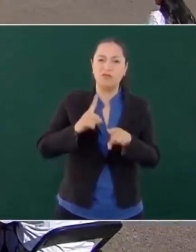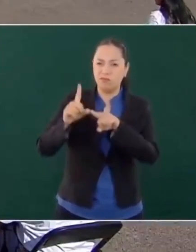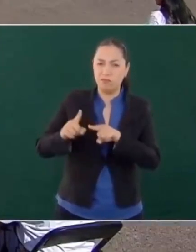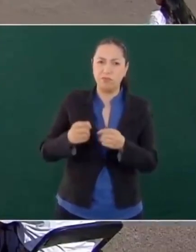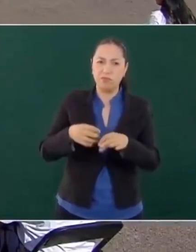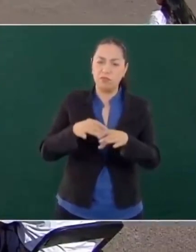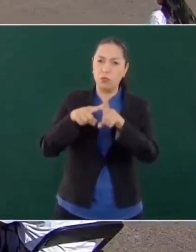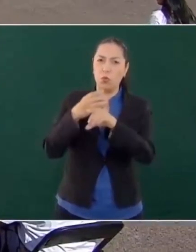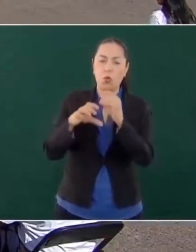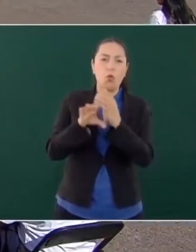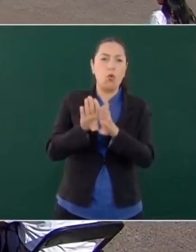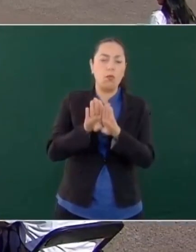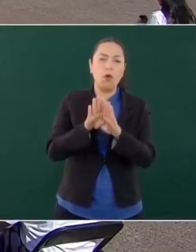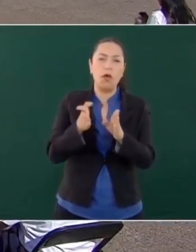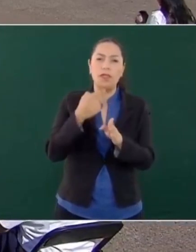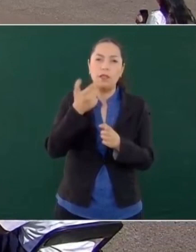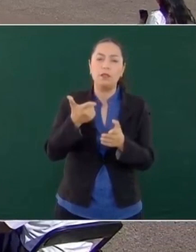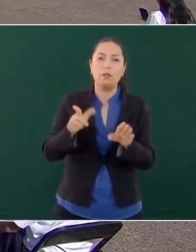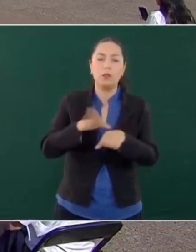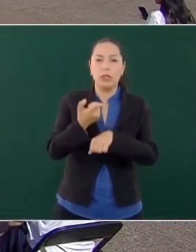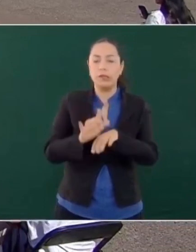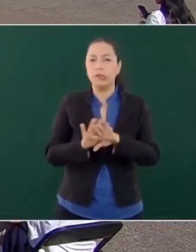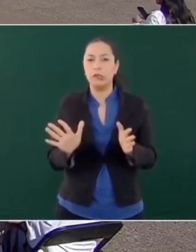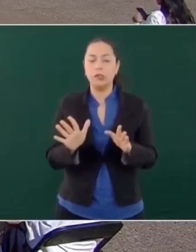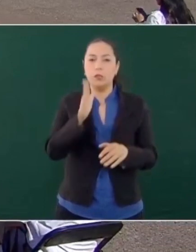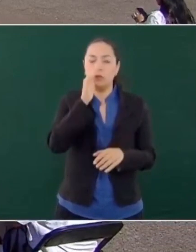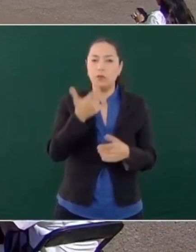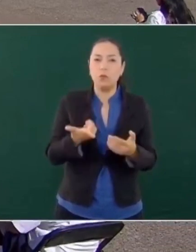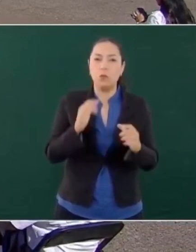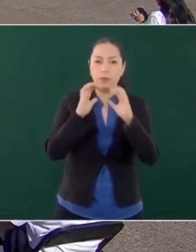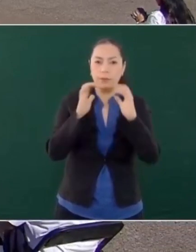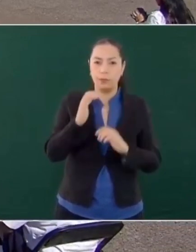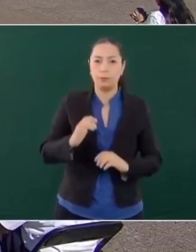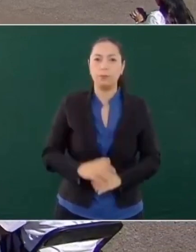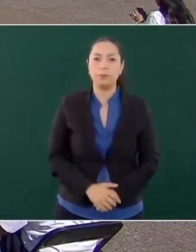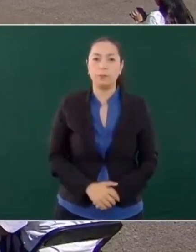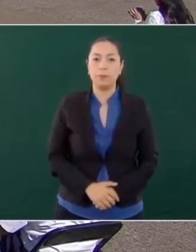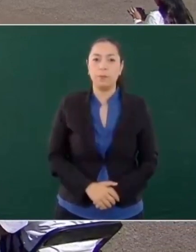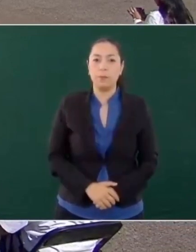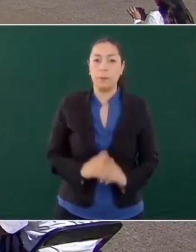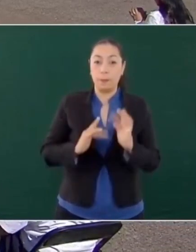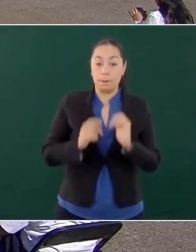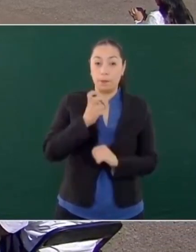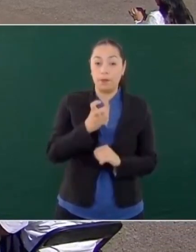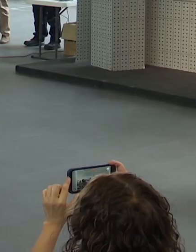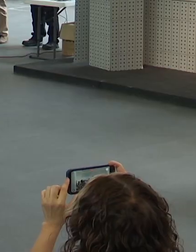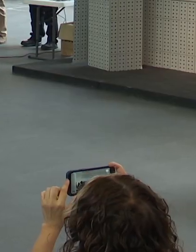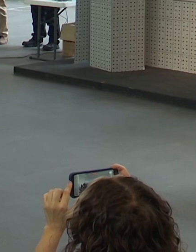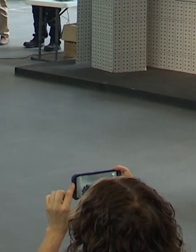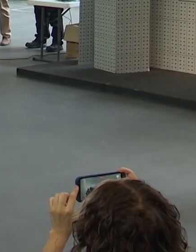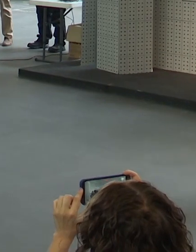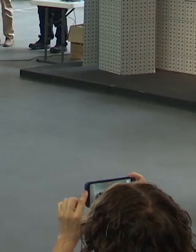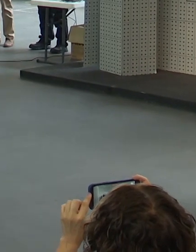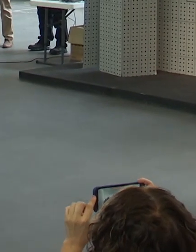en su congreso a través de la ruptura de la alianza entre su partido la acción democrática nacional y la de revolución ciudadana el